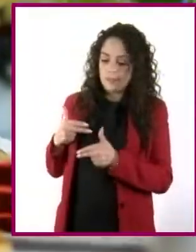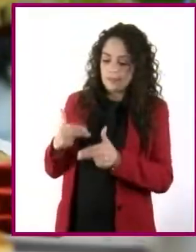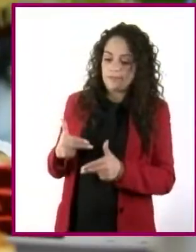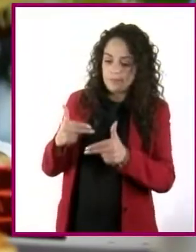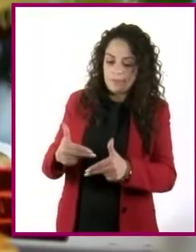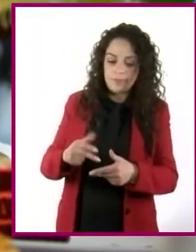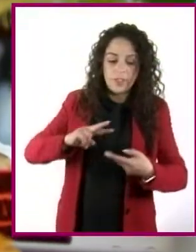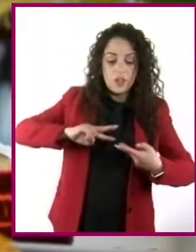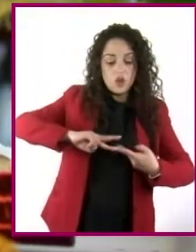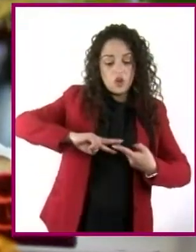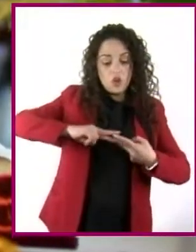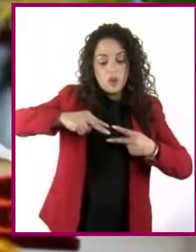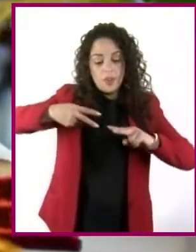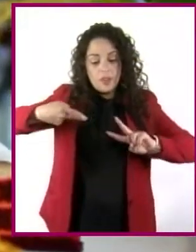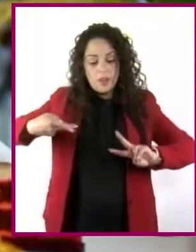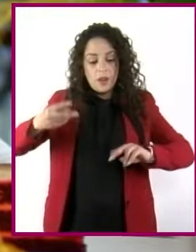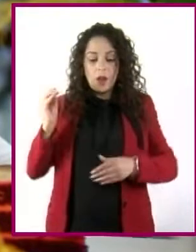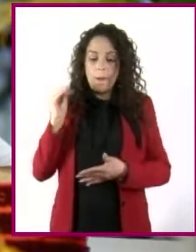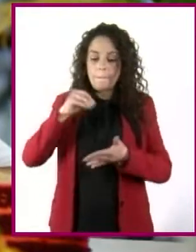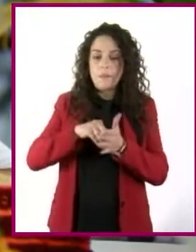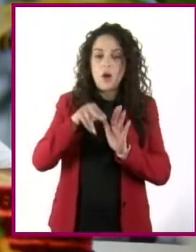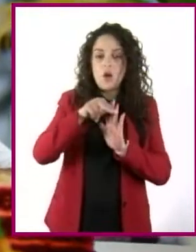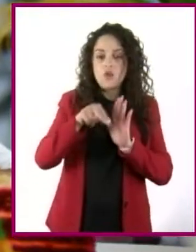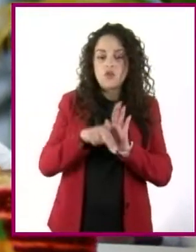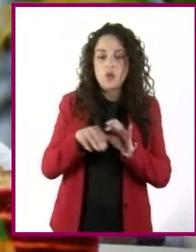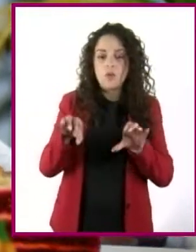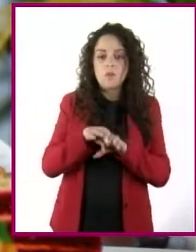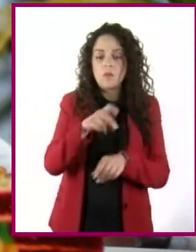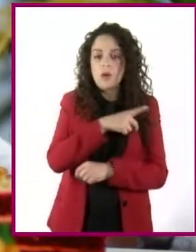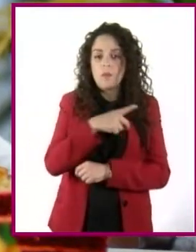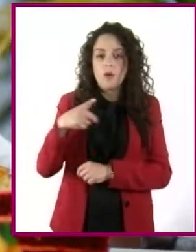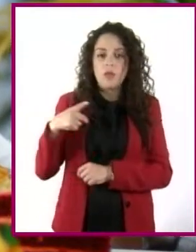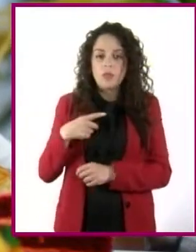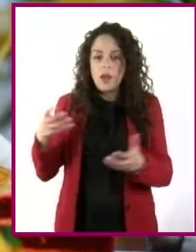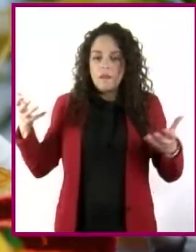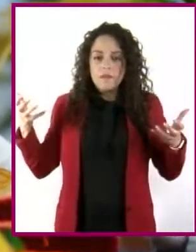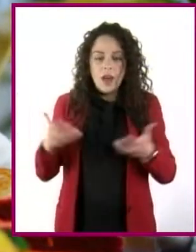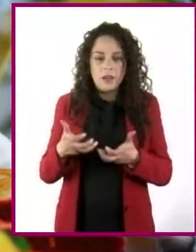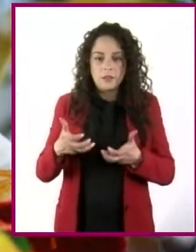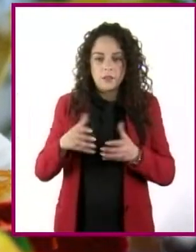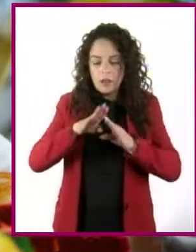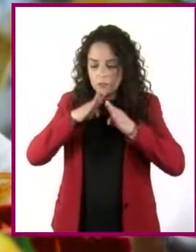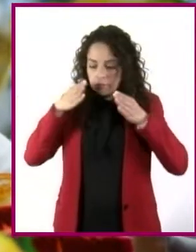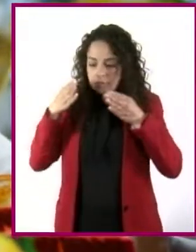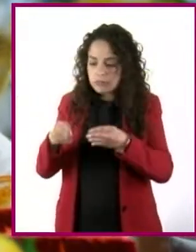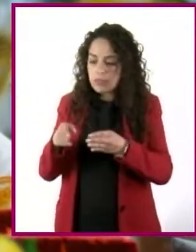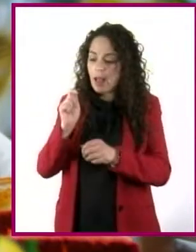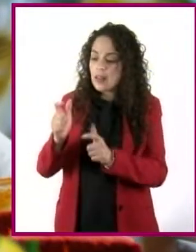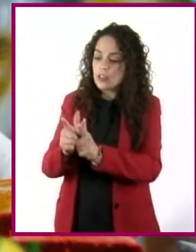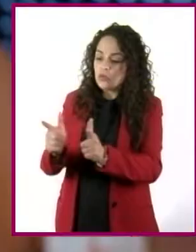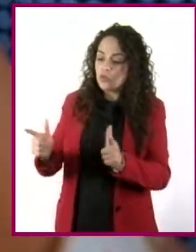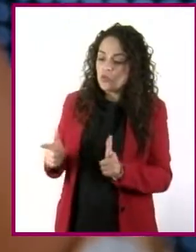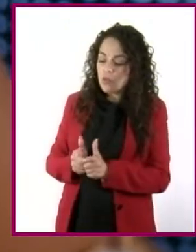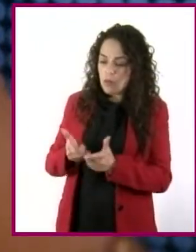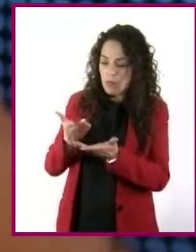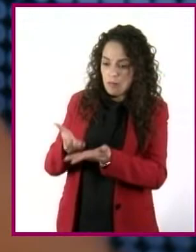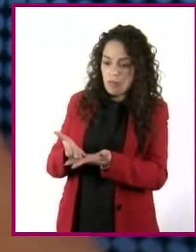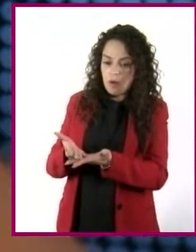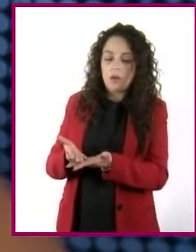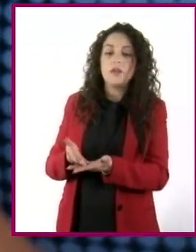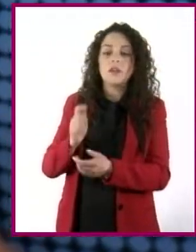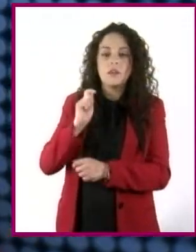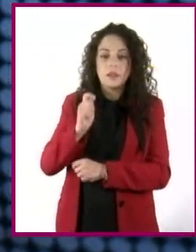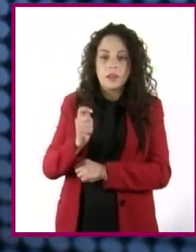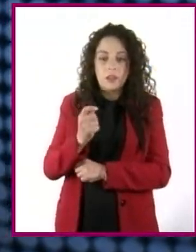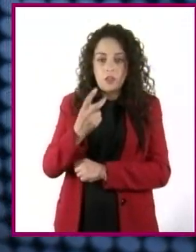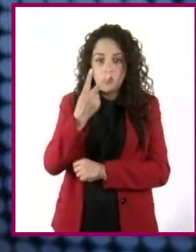se añaden normas de un código de comportamiento colectivo que se orientan a instituir un grupo, es decir, la conjunción